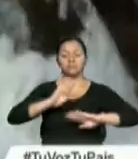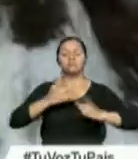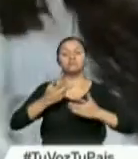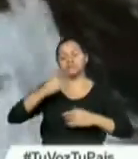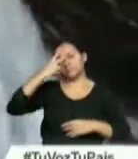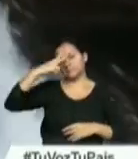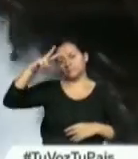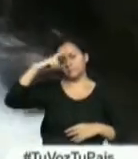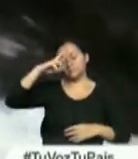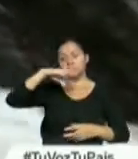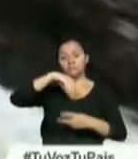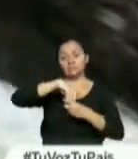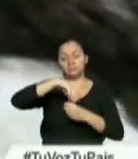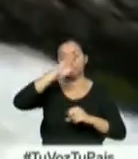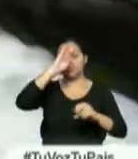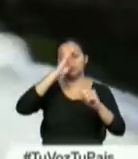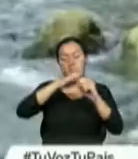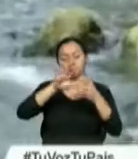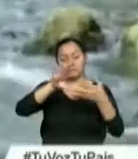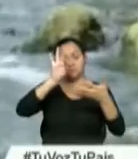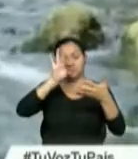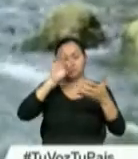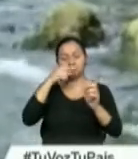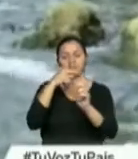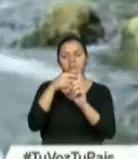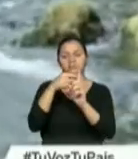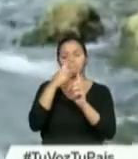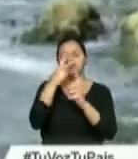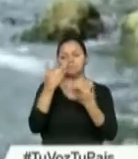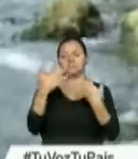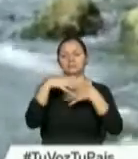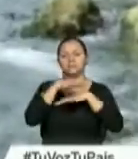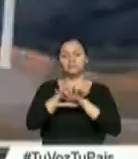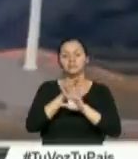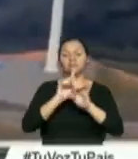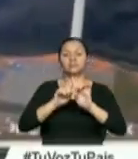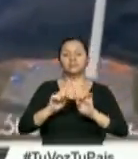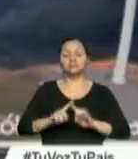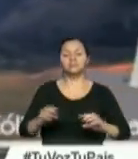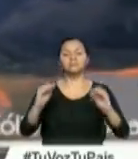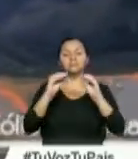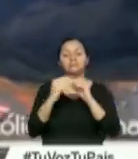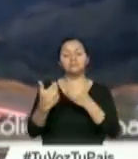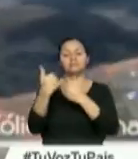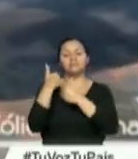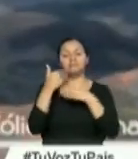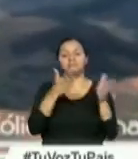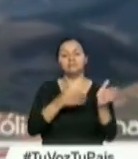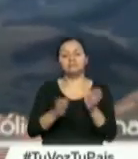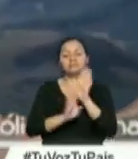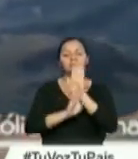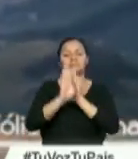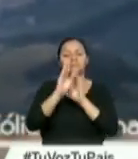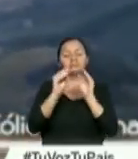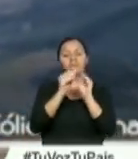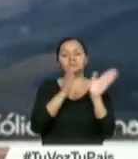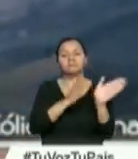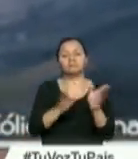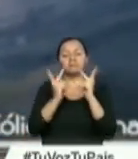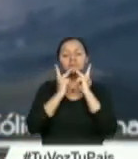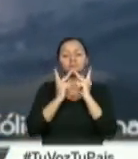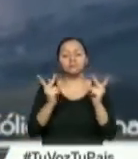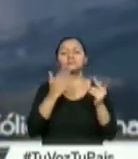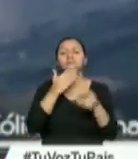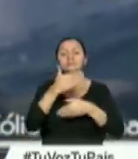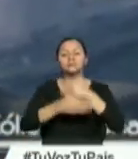México, con el fin de identificar casos exitosos de integración de la biodiversidad a través de planes de desarrollo y políticas públicas